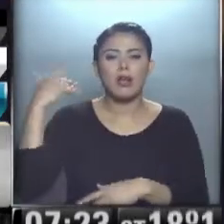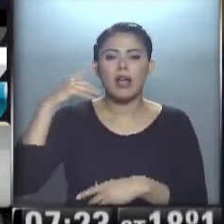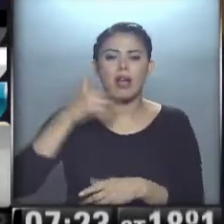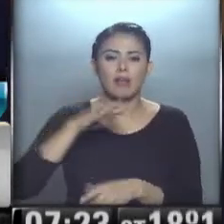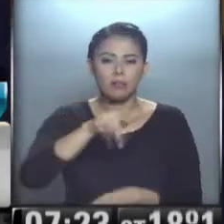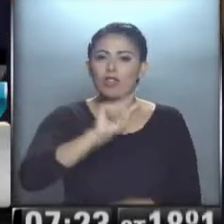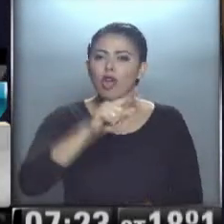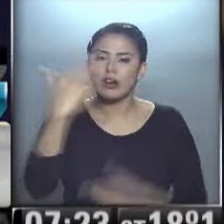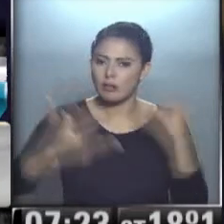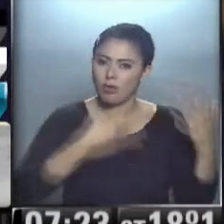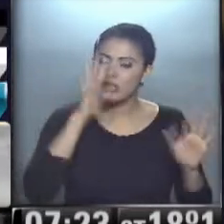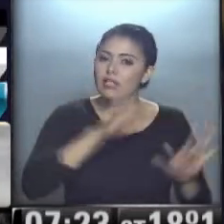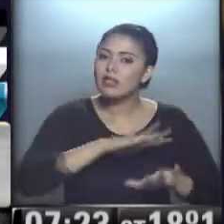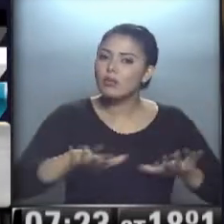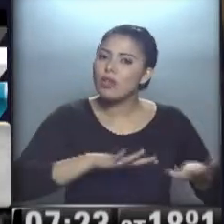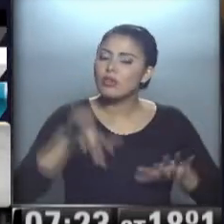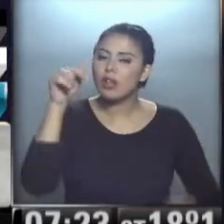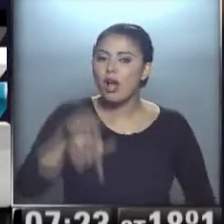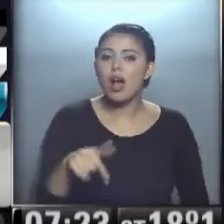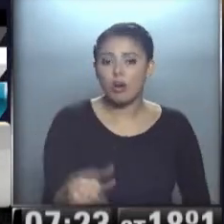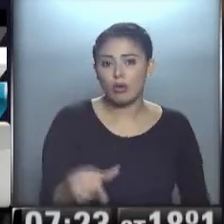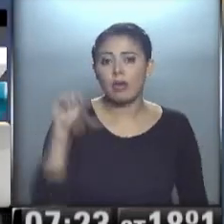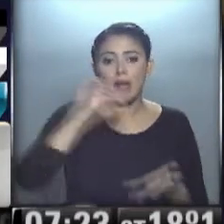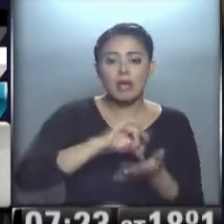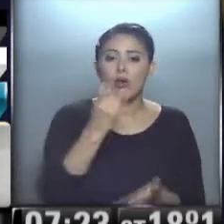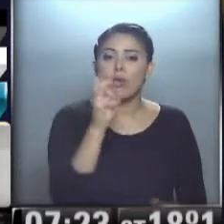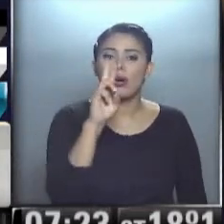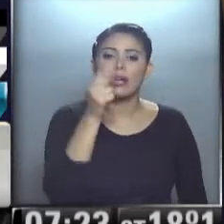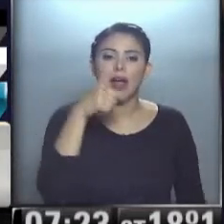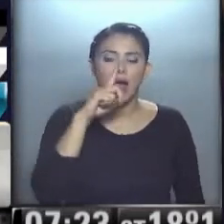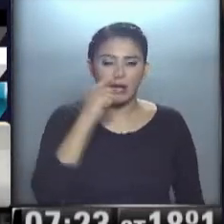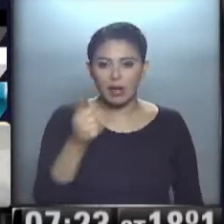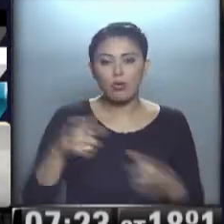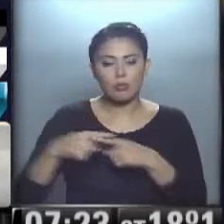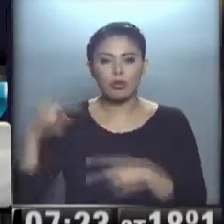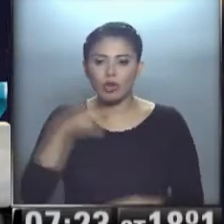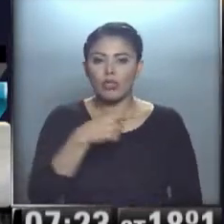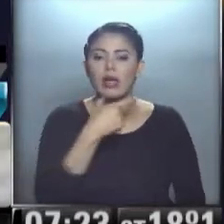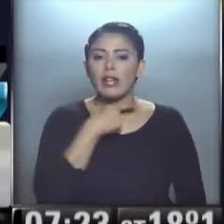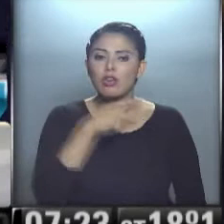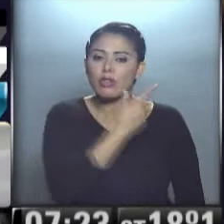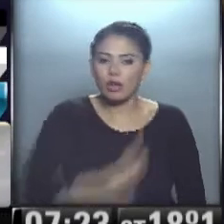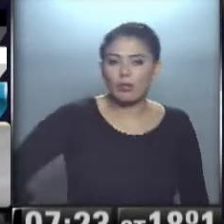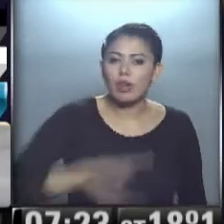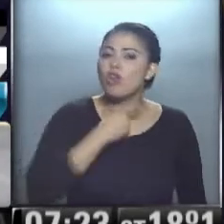Situación que se vive por estas horas en Ucrania, ante los intentos de la oposición de derribar al gobierno,